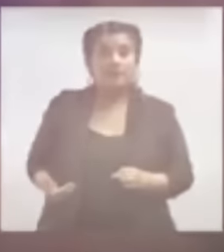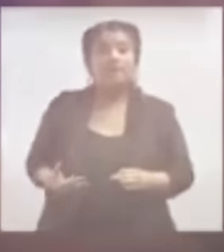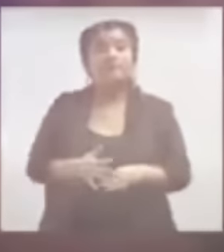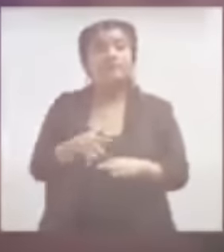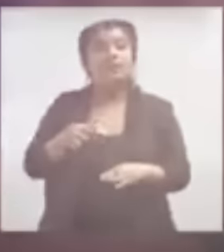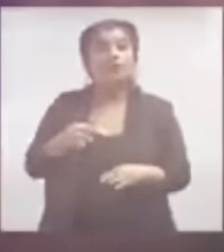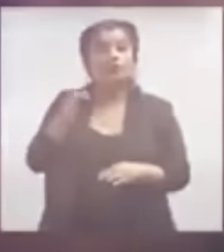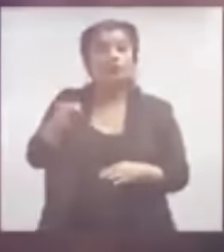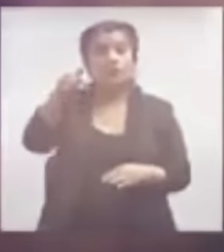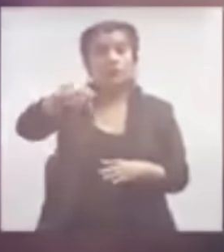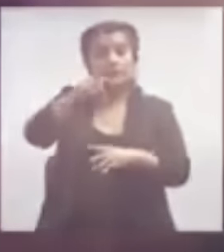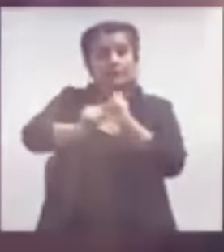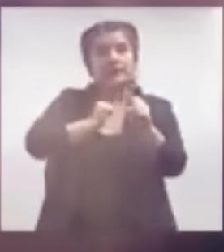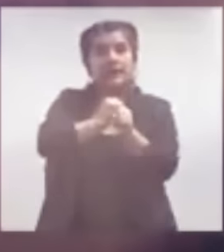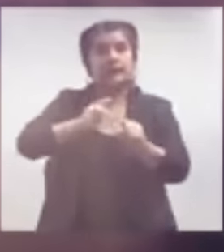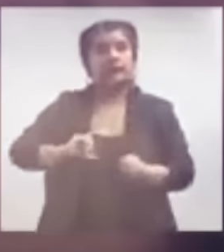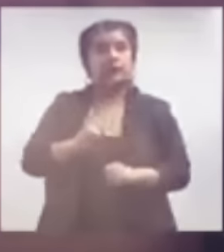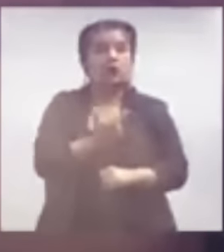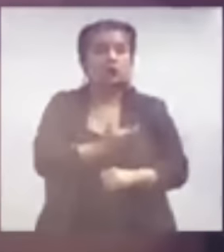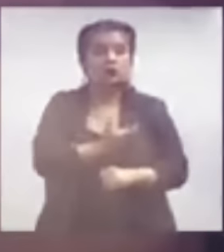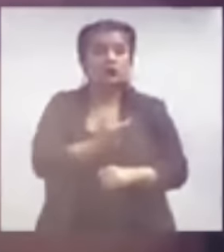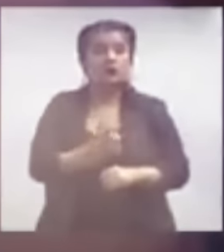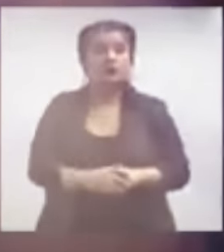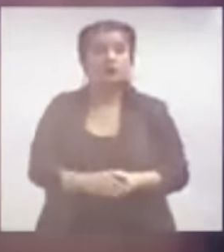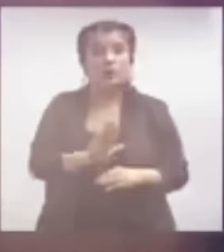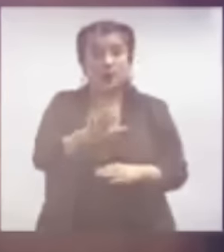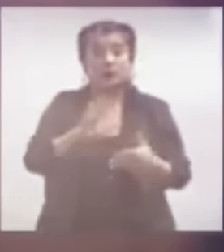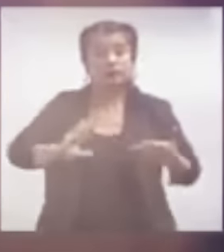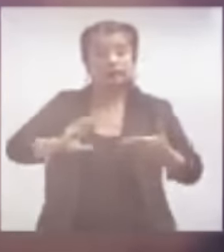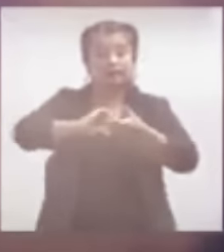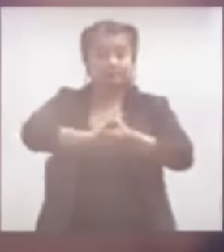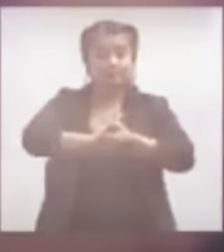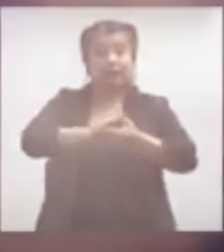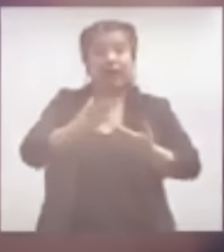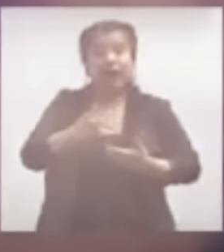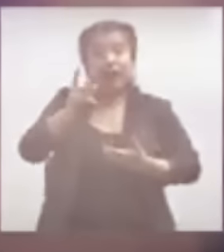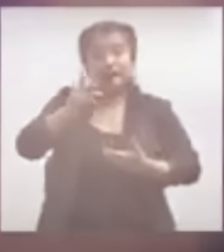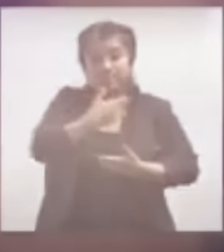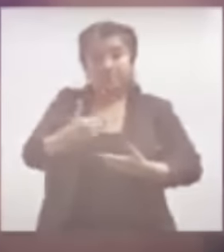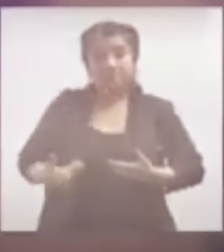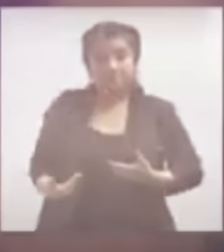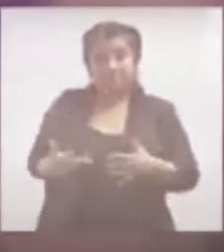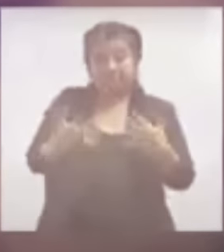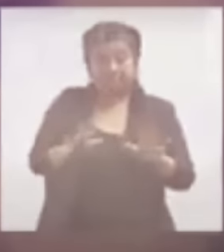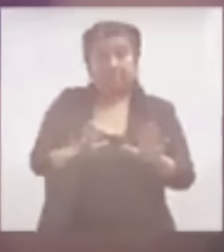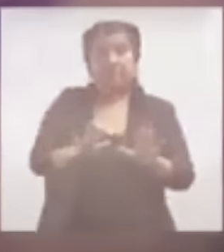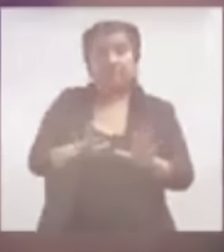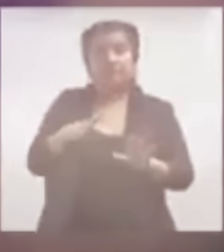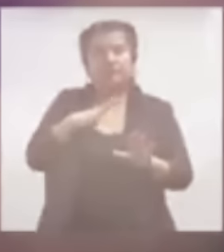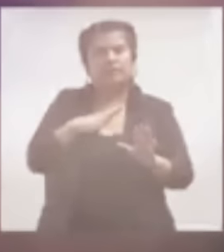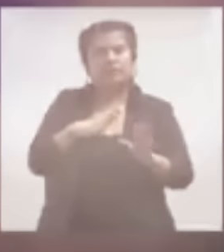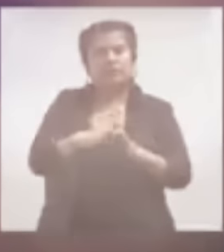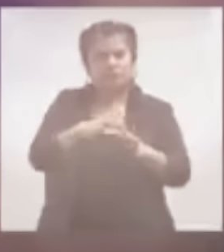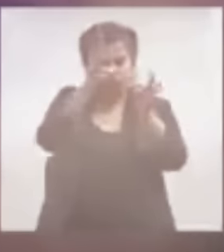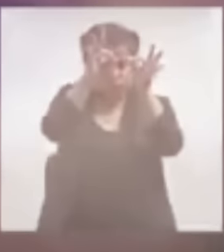este año en el Congreso. Acordamos, presidente, que por supuesto iba a haber puntualidad y